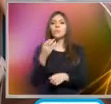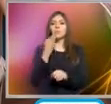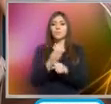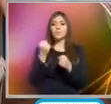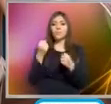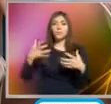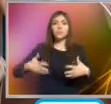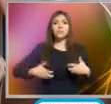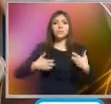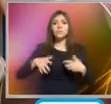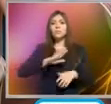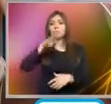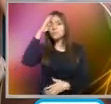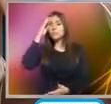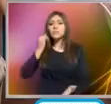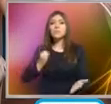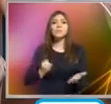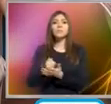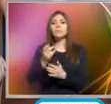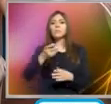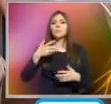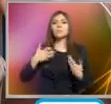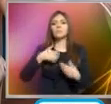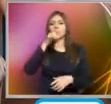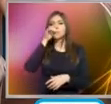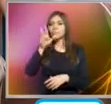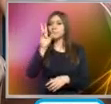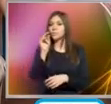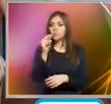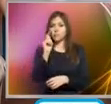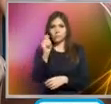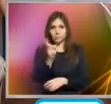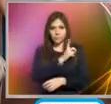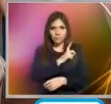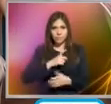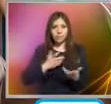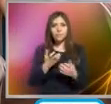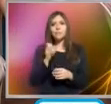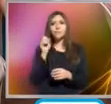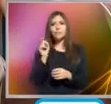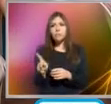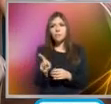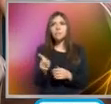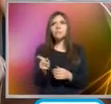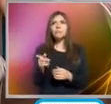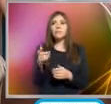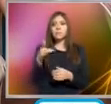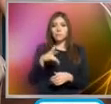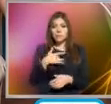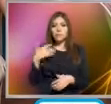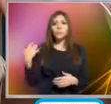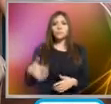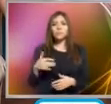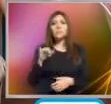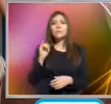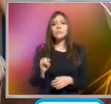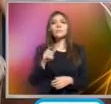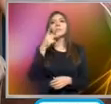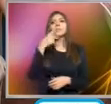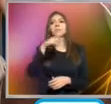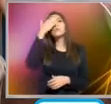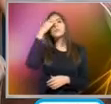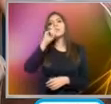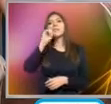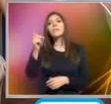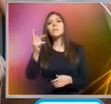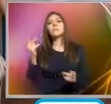nos va a llevar como una decisión impulsiva. Entonces, lo que tenemos que hacer sí es como, ok, tratar de digerir la situación y entonces, ¿qué sigue después? O sea, a lo